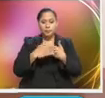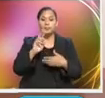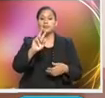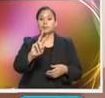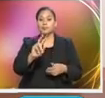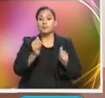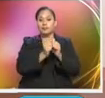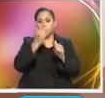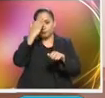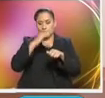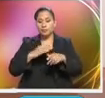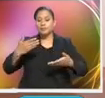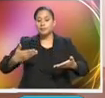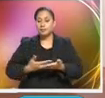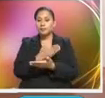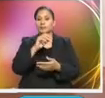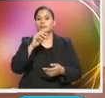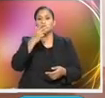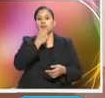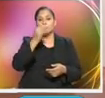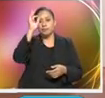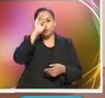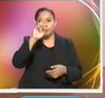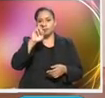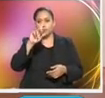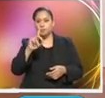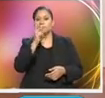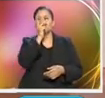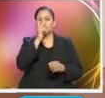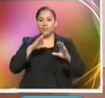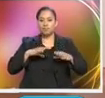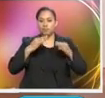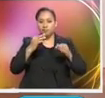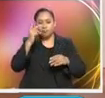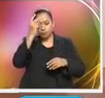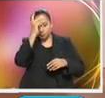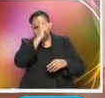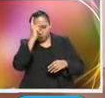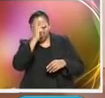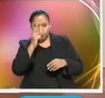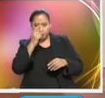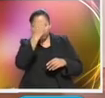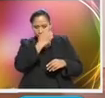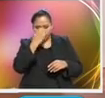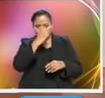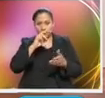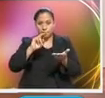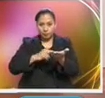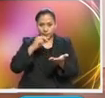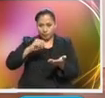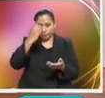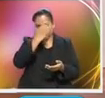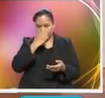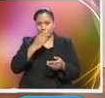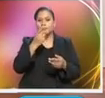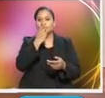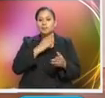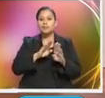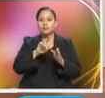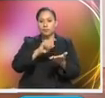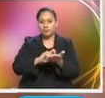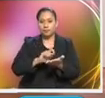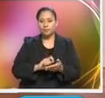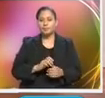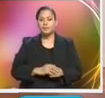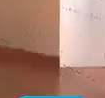viernes conmemoramos el natalicio de Sigmund Freud, quien es el padre del psicoanálisis y cuya firma vamos a analizar aquí en Dime Cómo